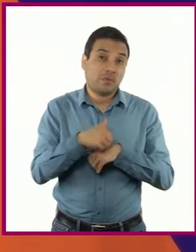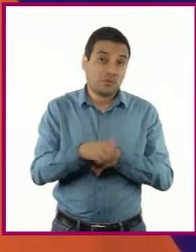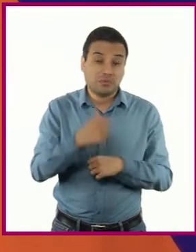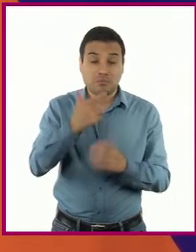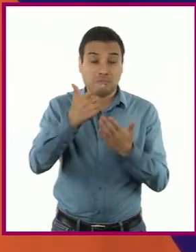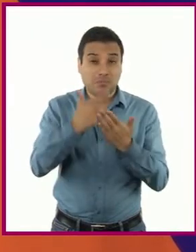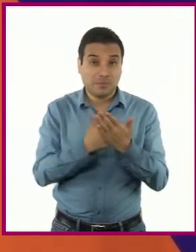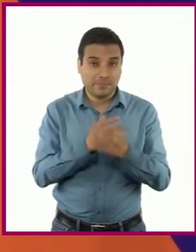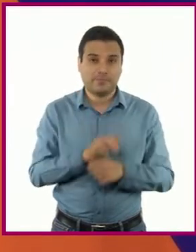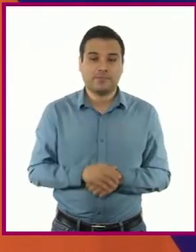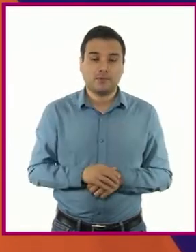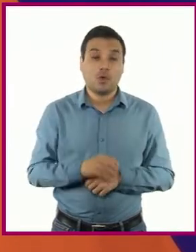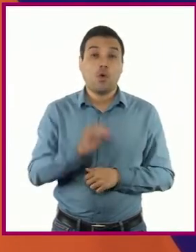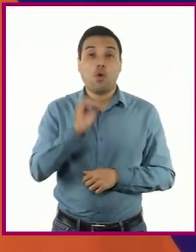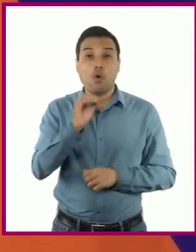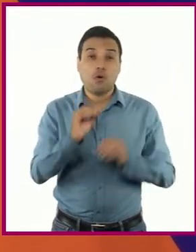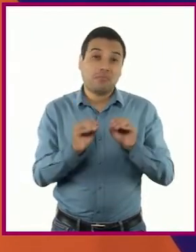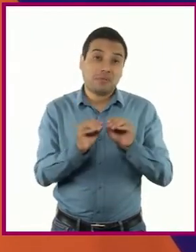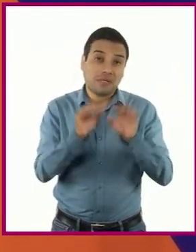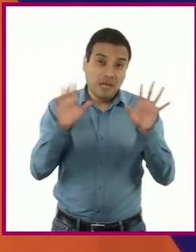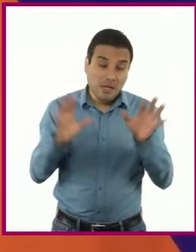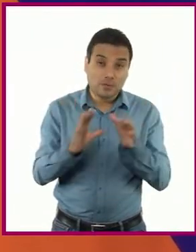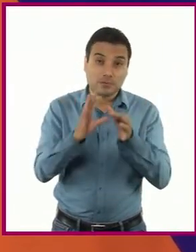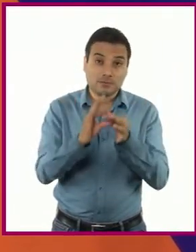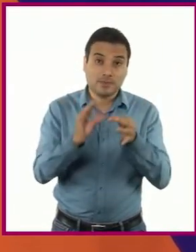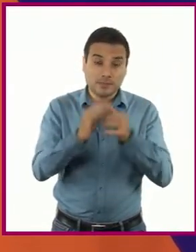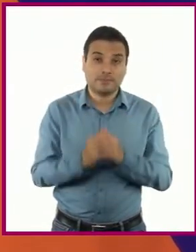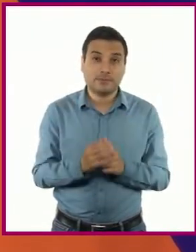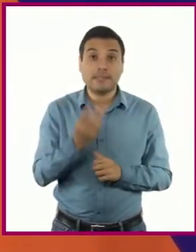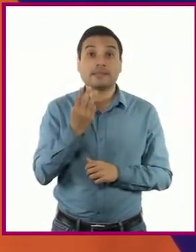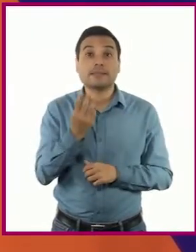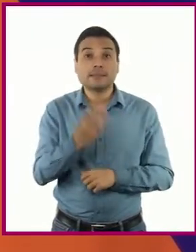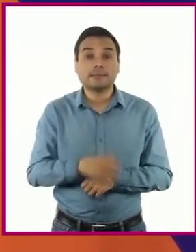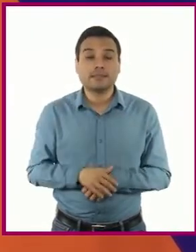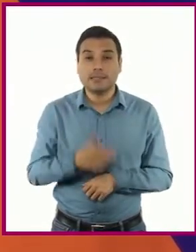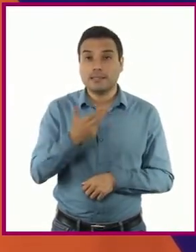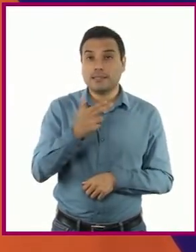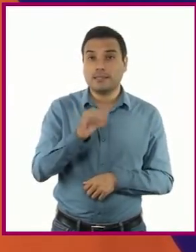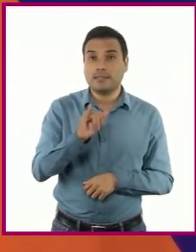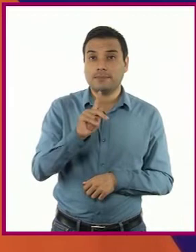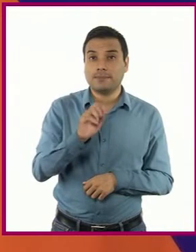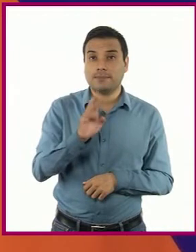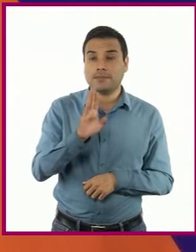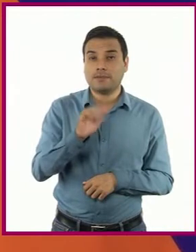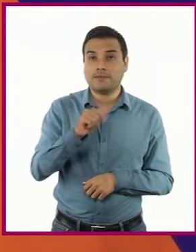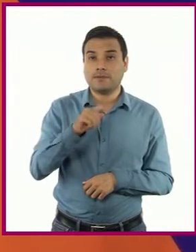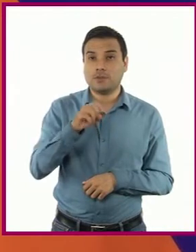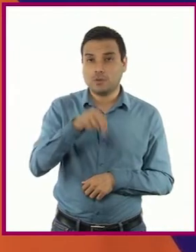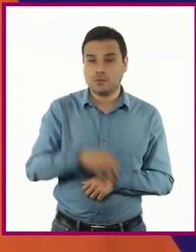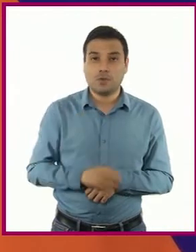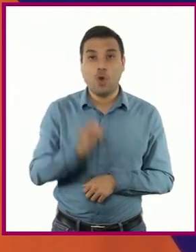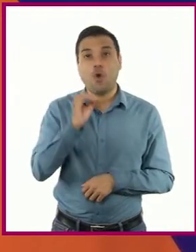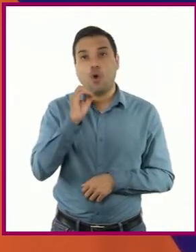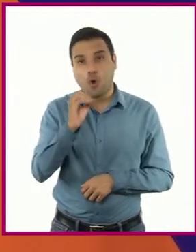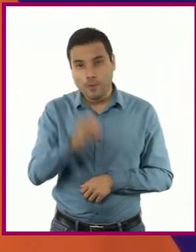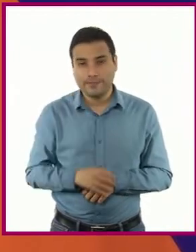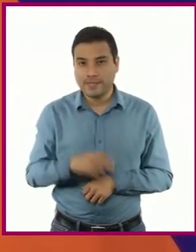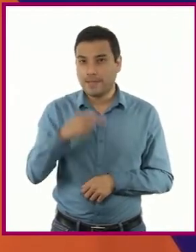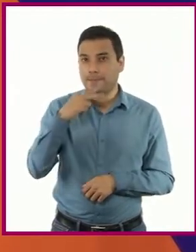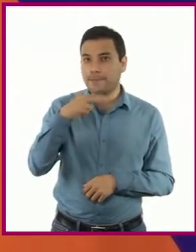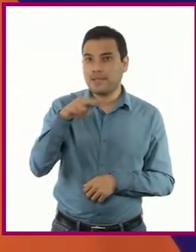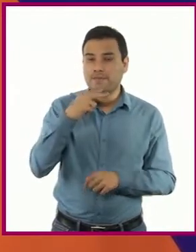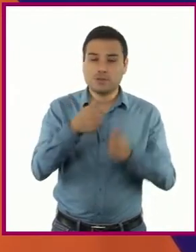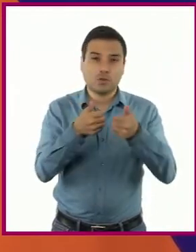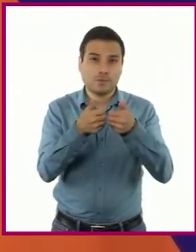2. Aclaración. 3. Hiperbatón. 4. Elisión verbal.